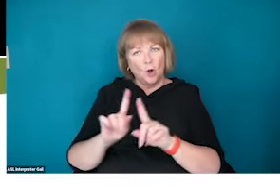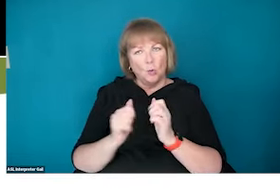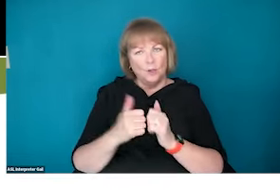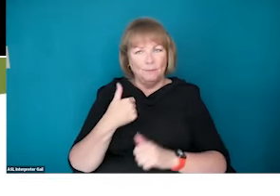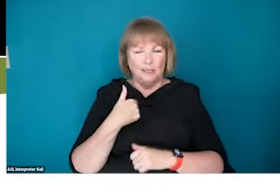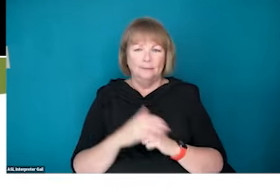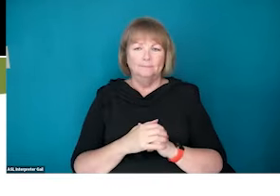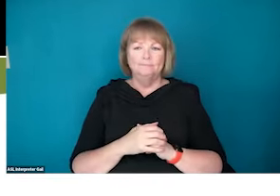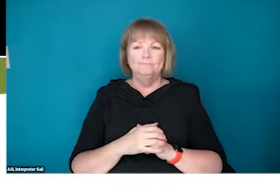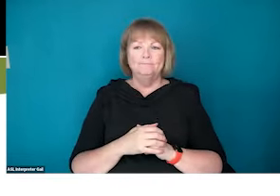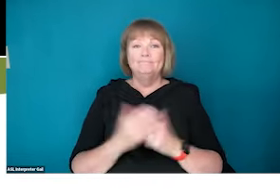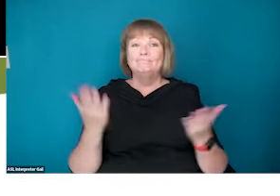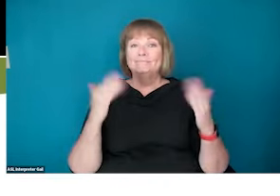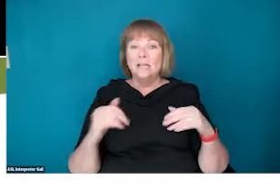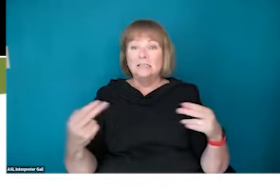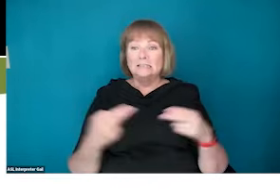lo que ustedes están hablando,